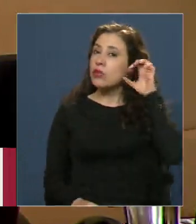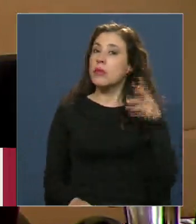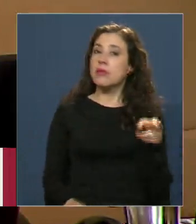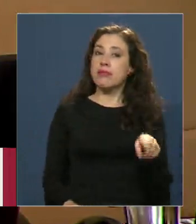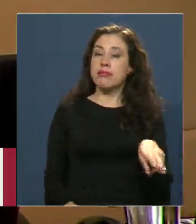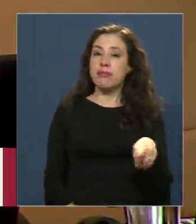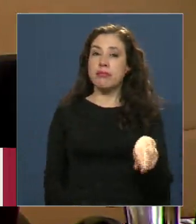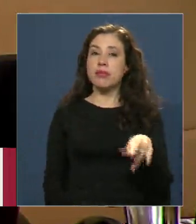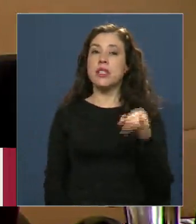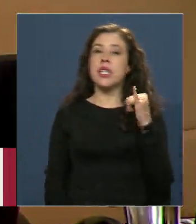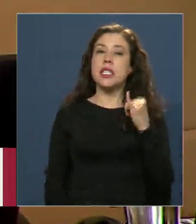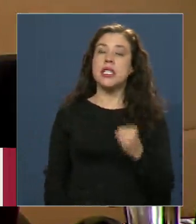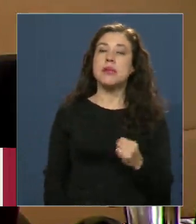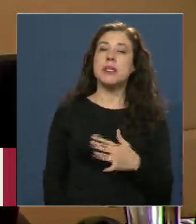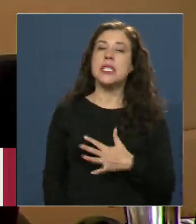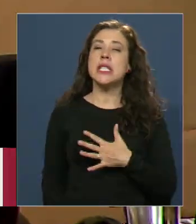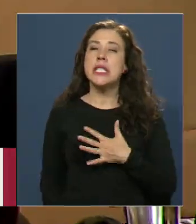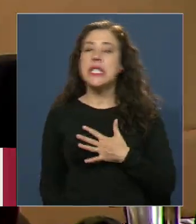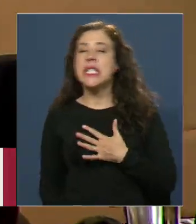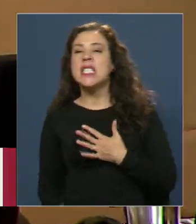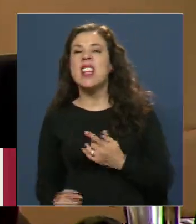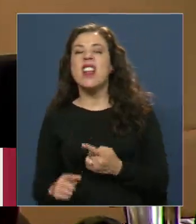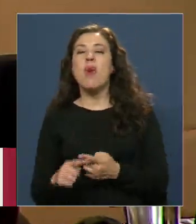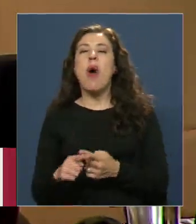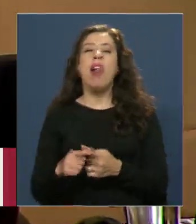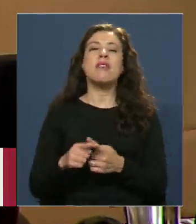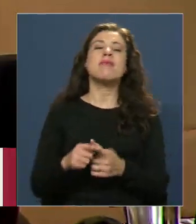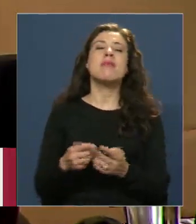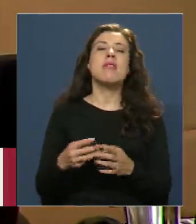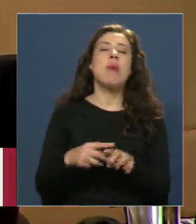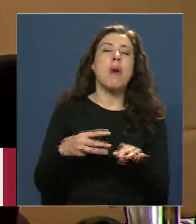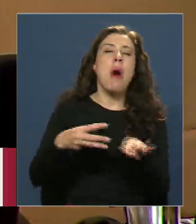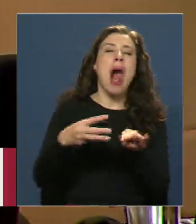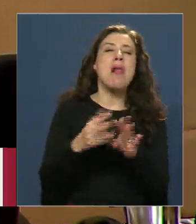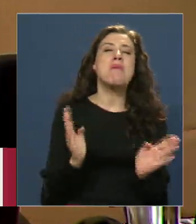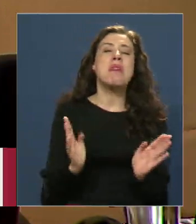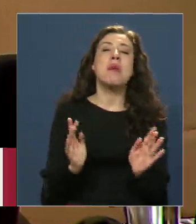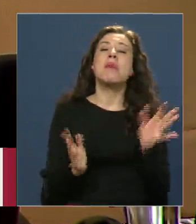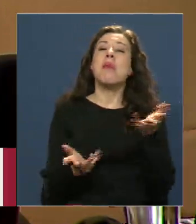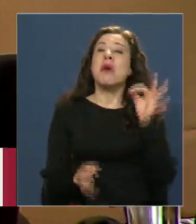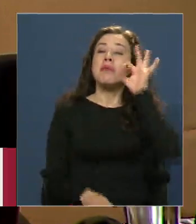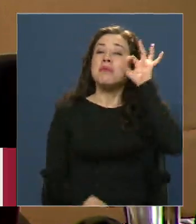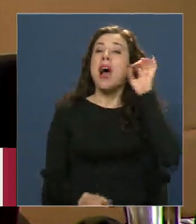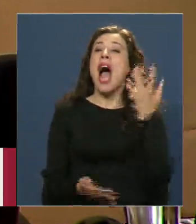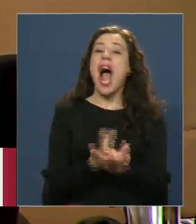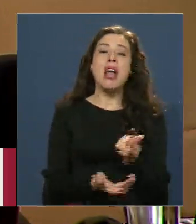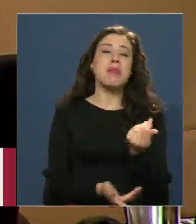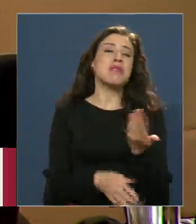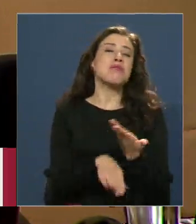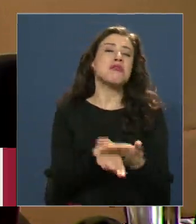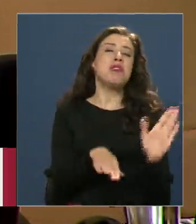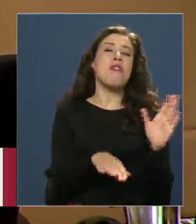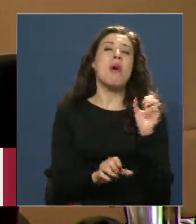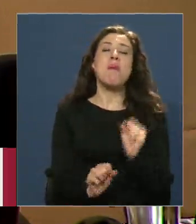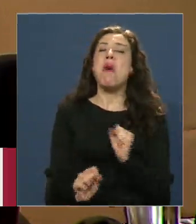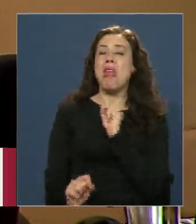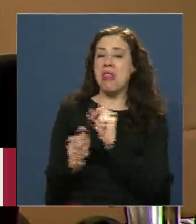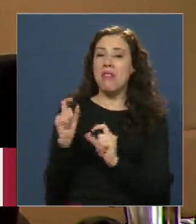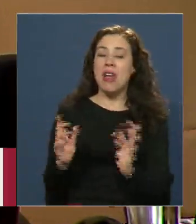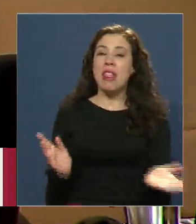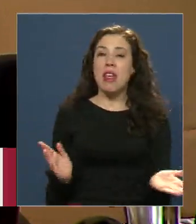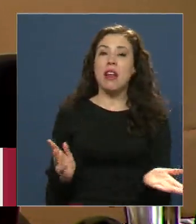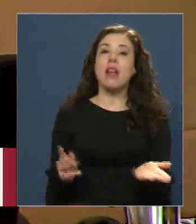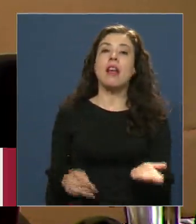reiteradas ocasiones, siempre se sentían al medio del sándwich. Sentían que la clase alta tiene los recursos necesarios para poder defenderse